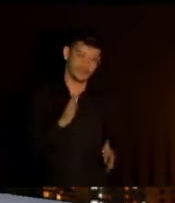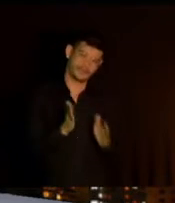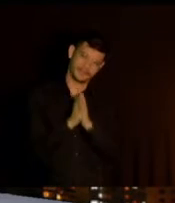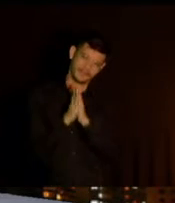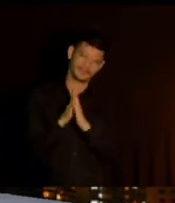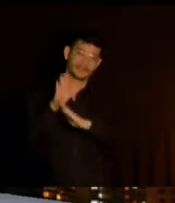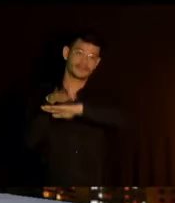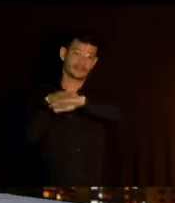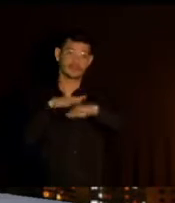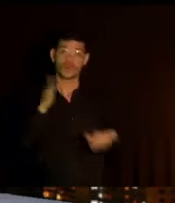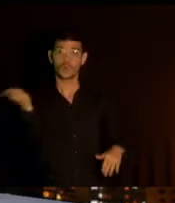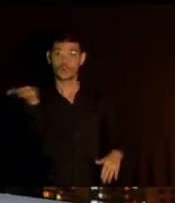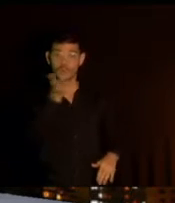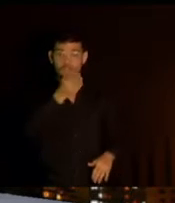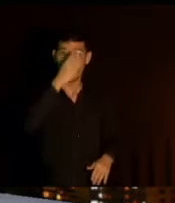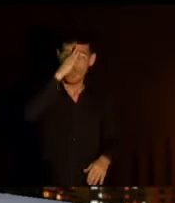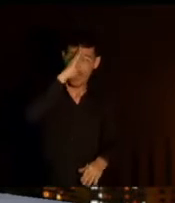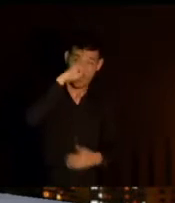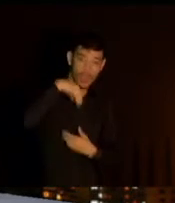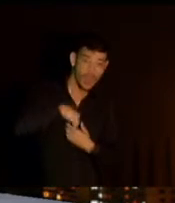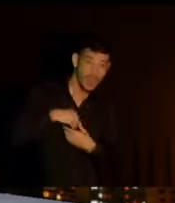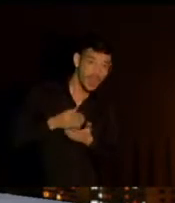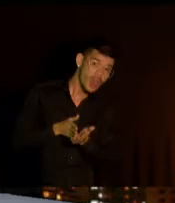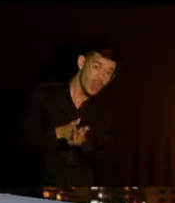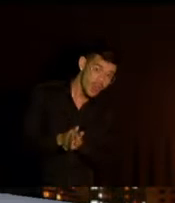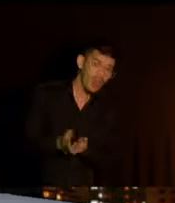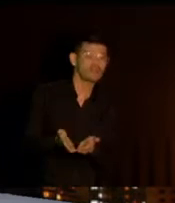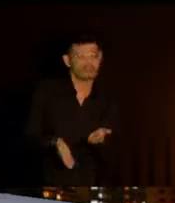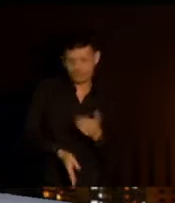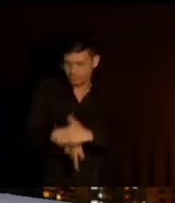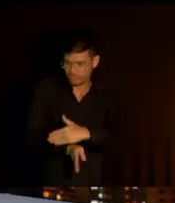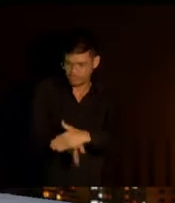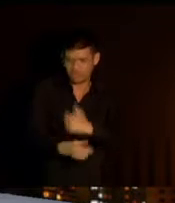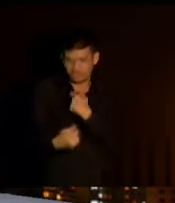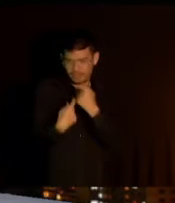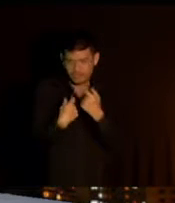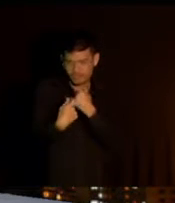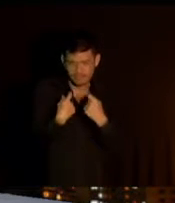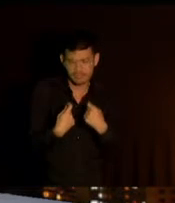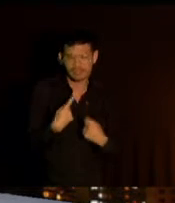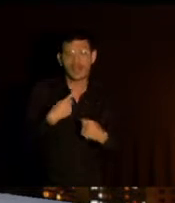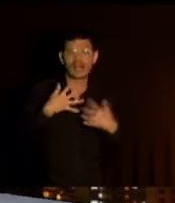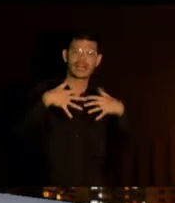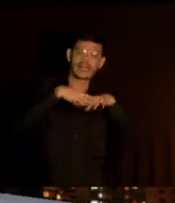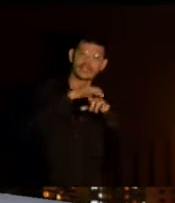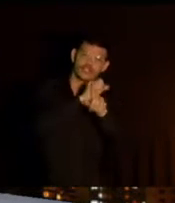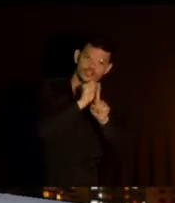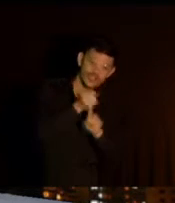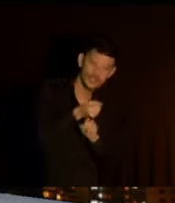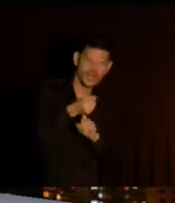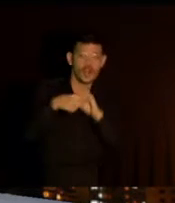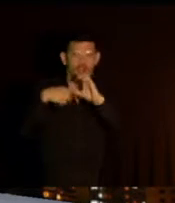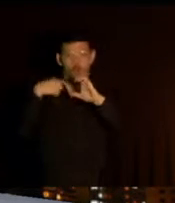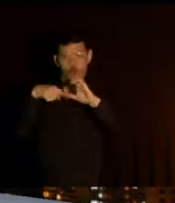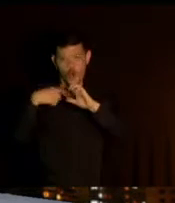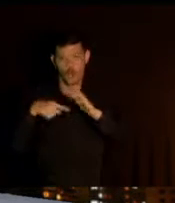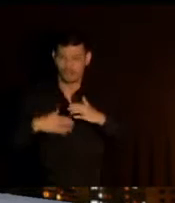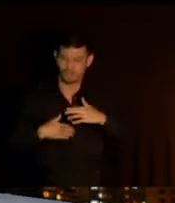que tengan nos las sigan haciendo llegar a través de nuestras redes sociales, de nuestros correos, para así poderles